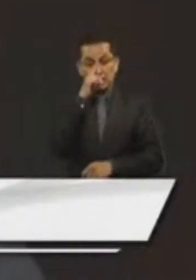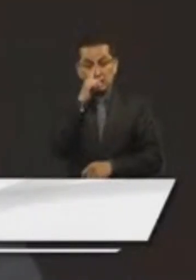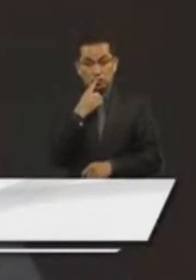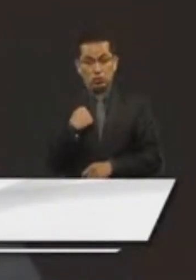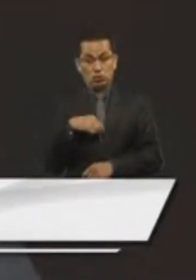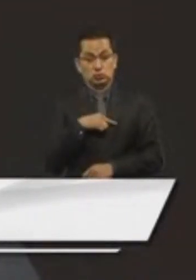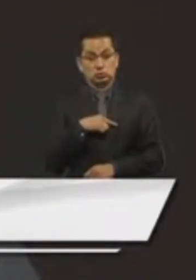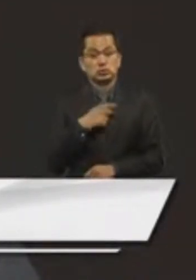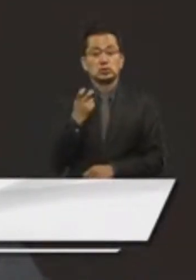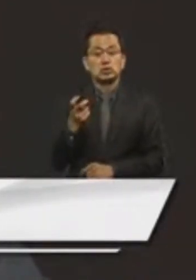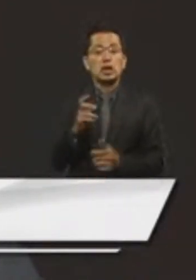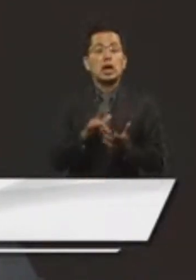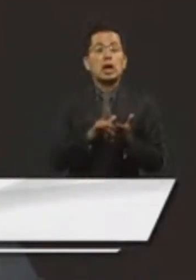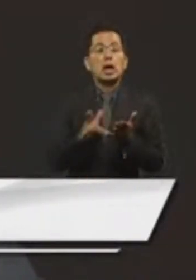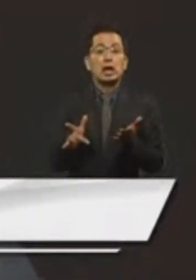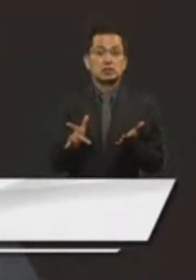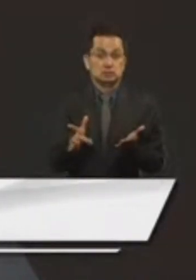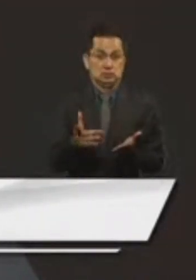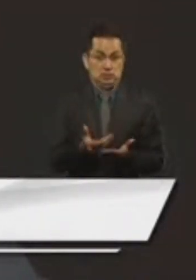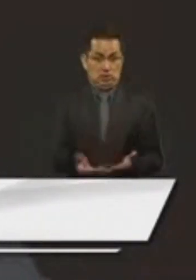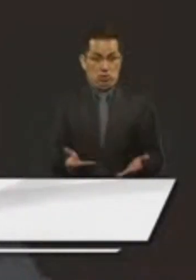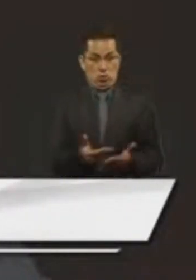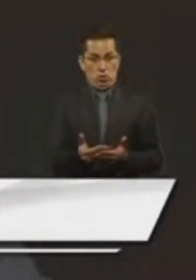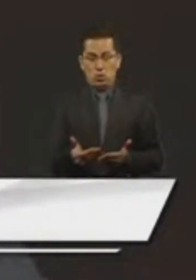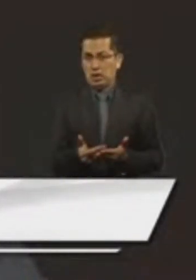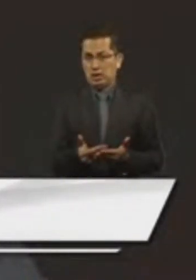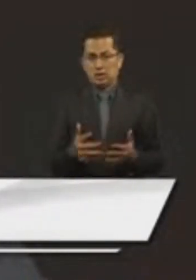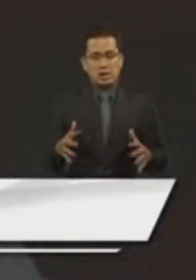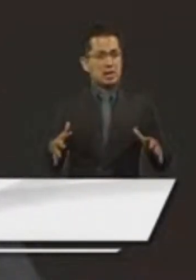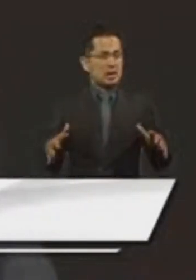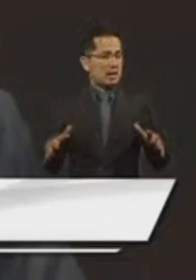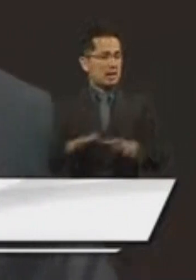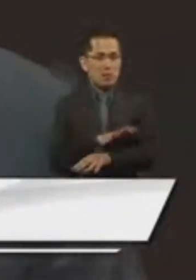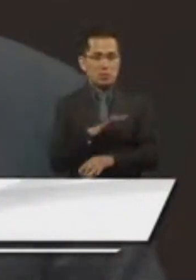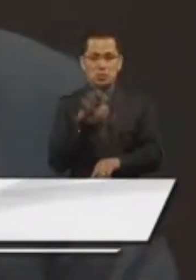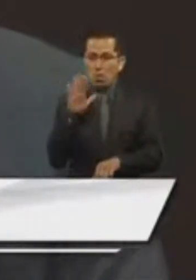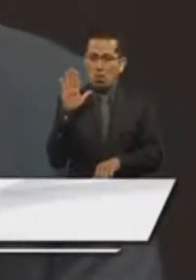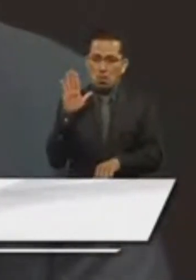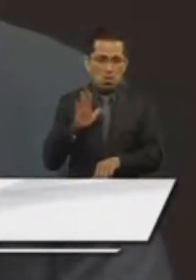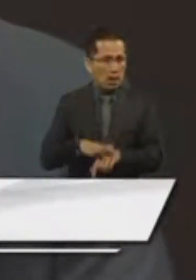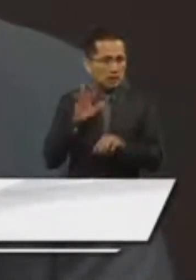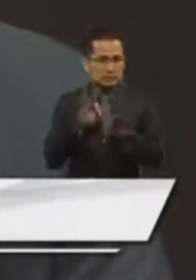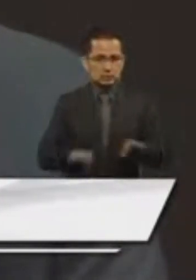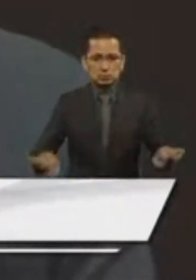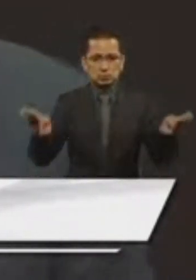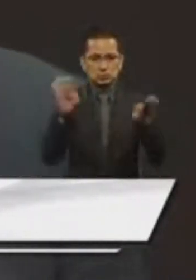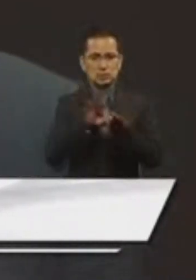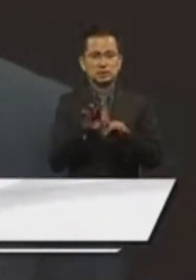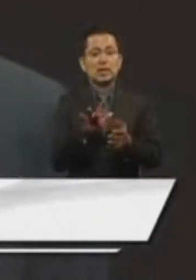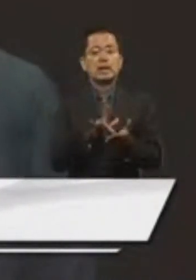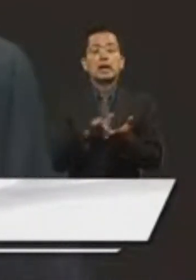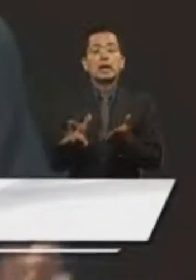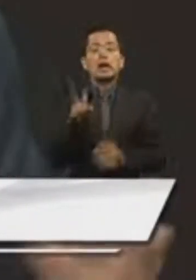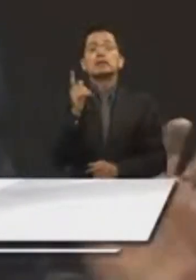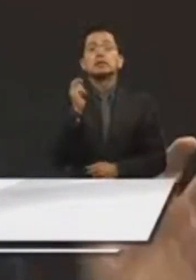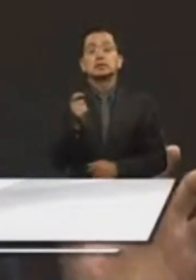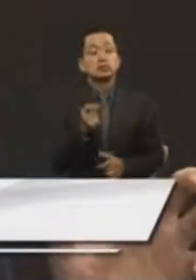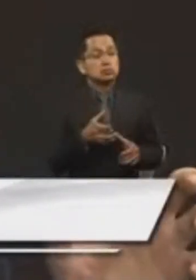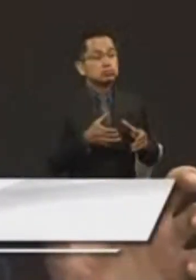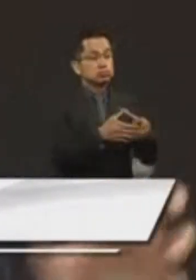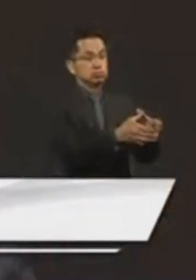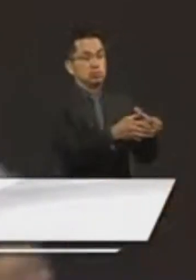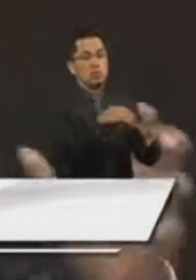importante de la historia moderna de México, Morena, que logró